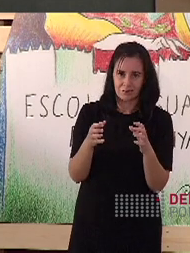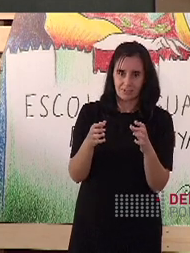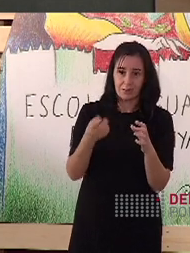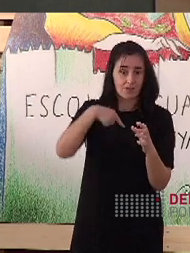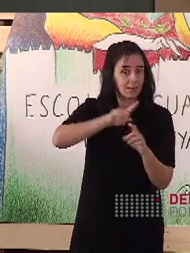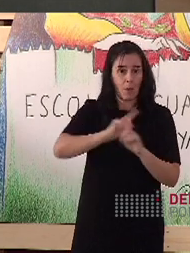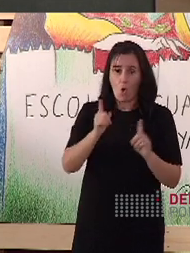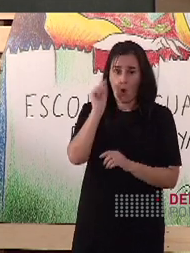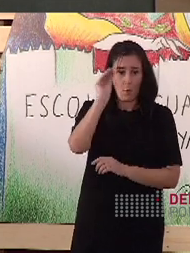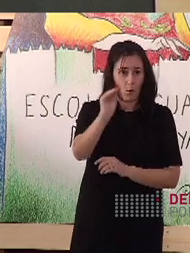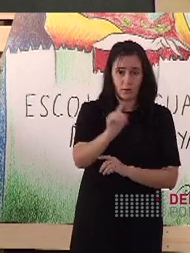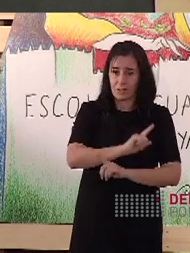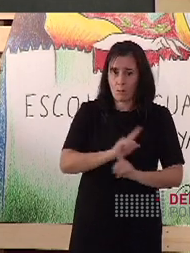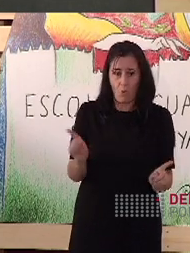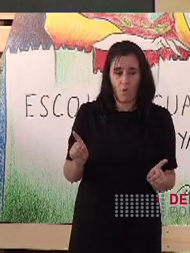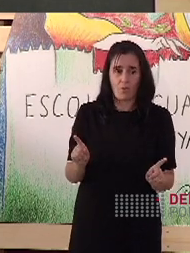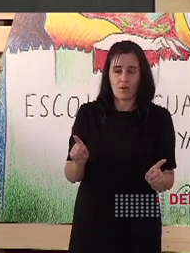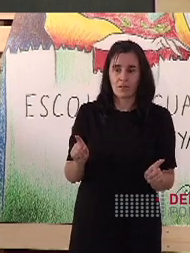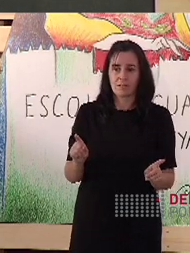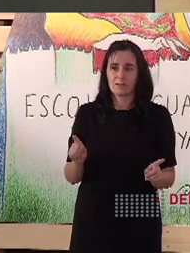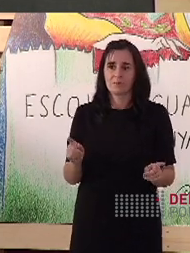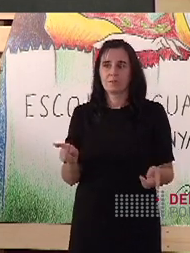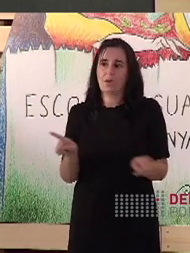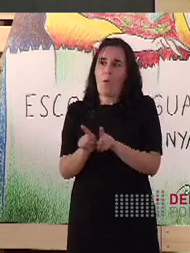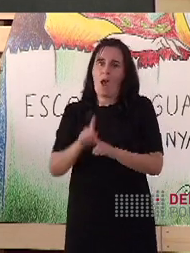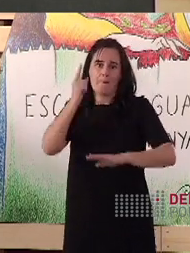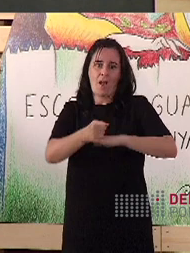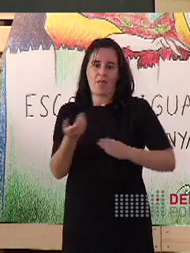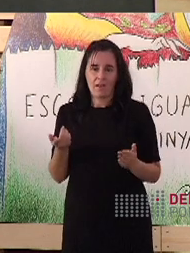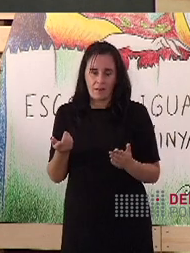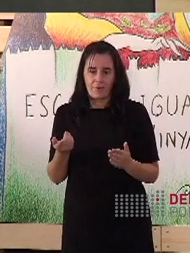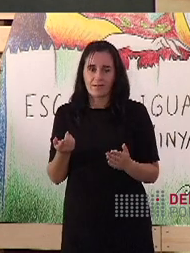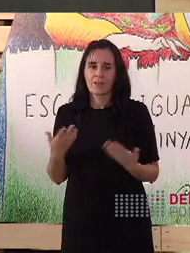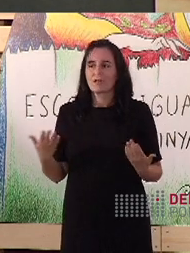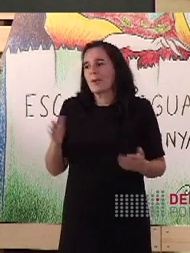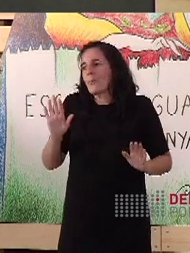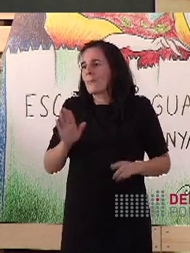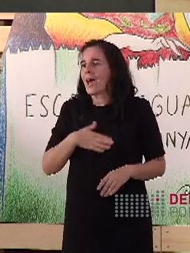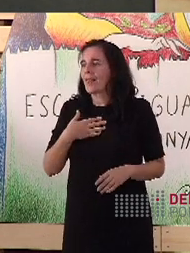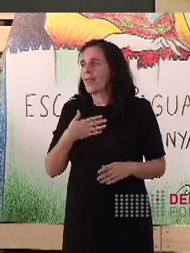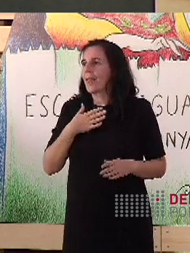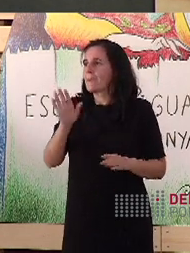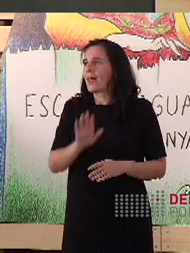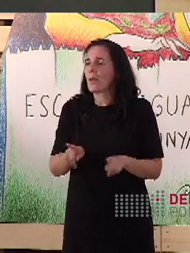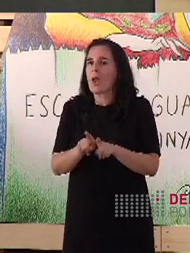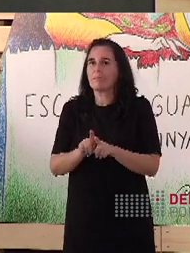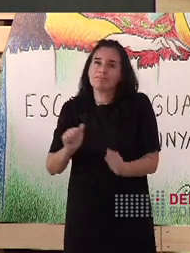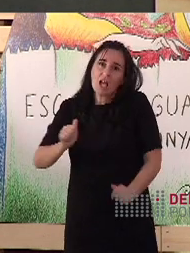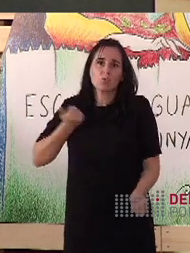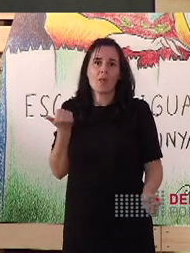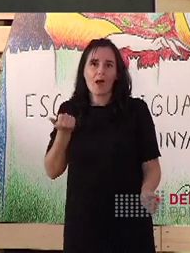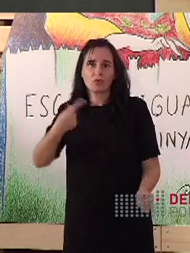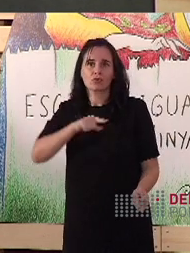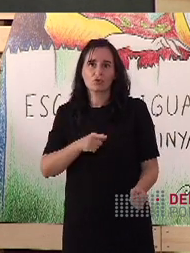mandato patriarcal también. Pero lo que queremos decir es que, claro, qué casualidad que siempre parece que tenemos que hablar de